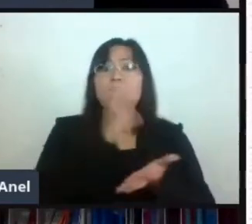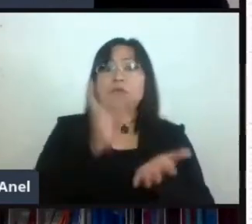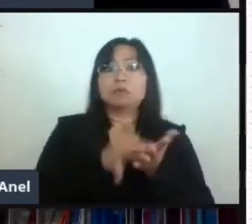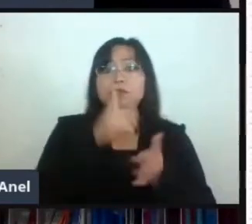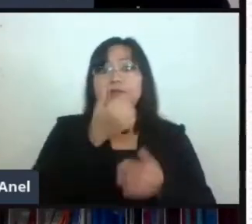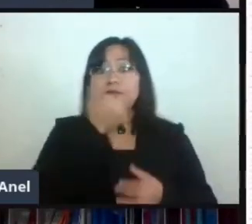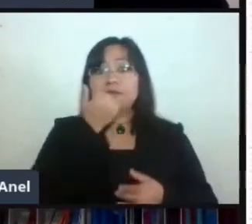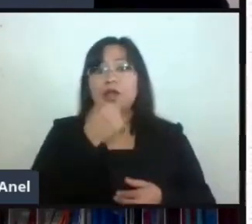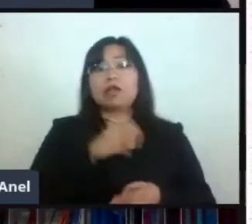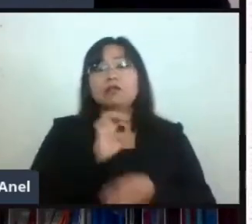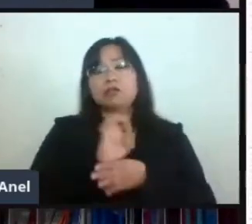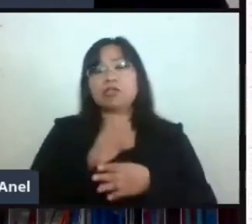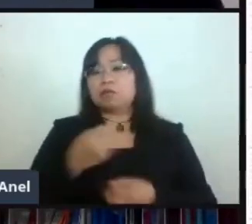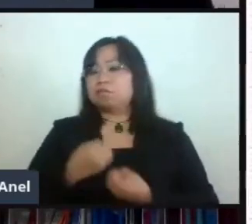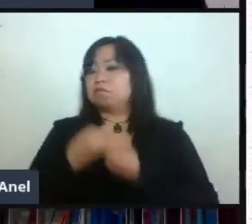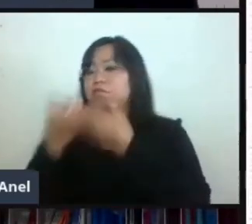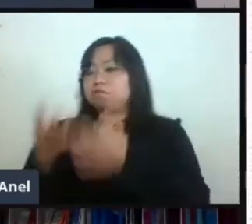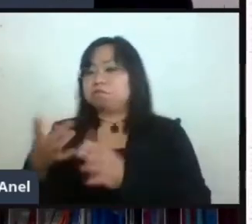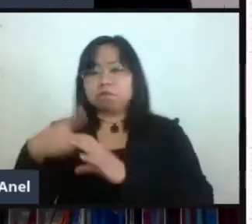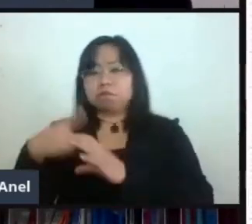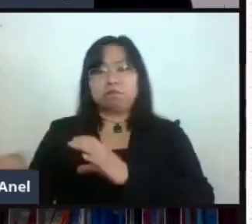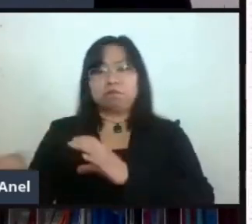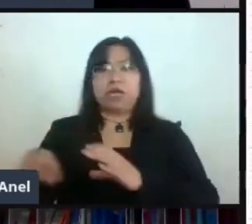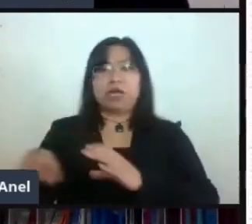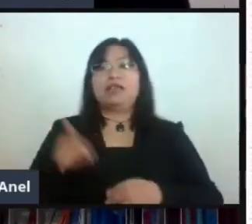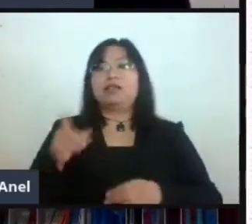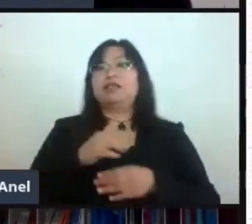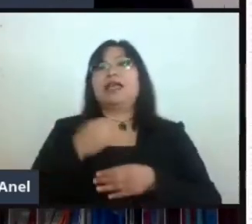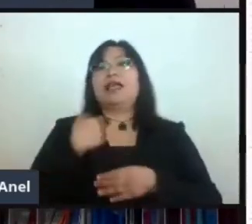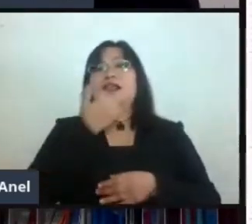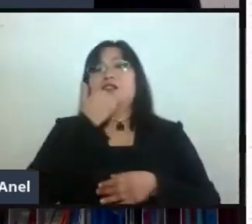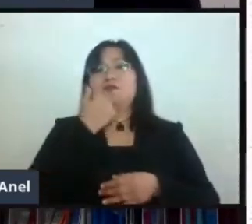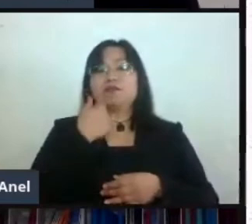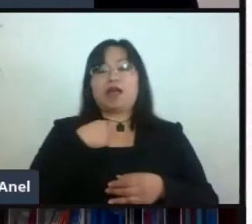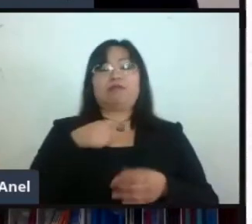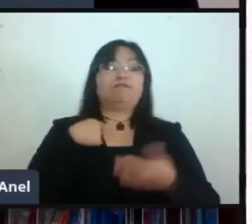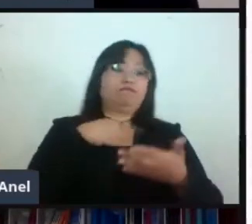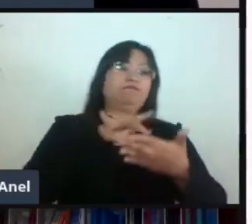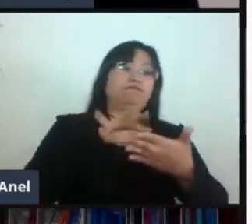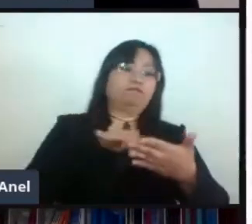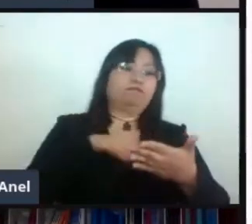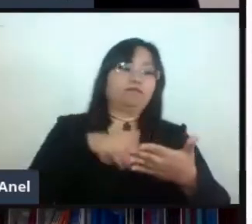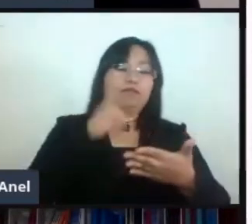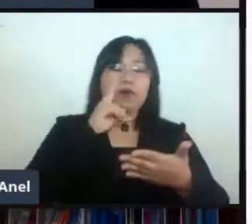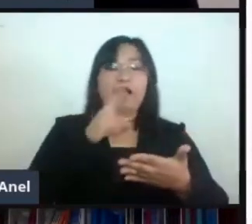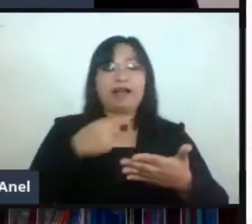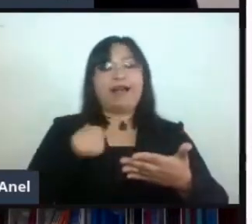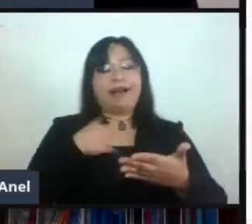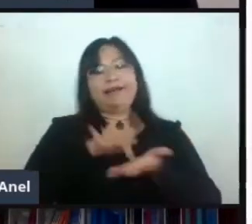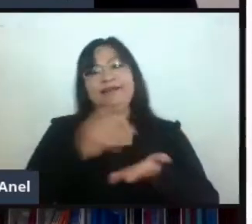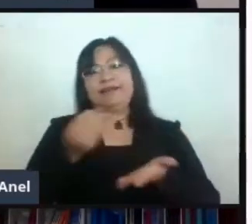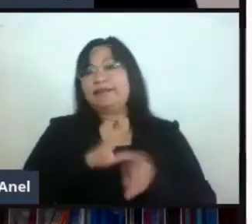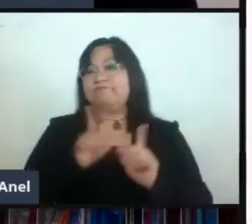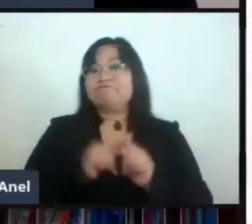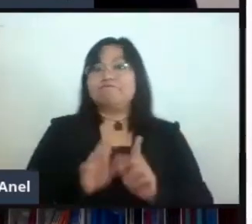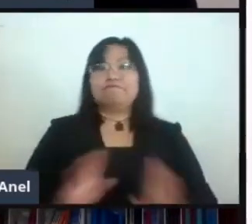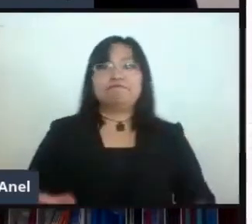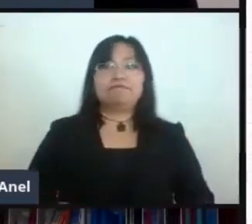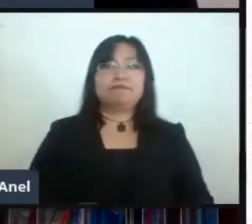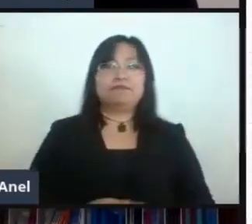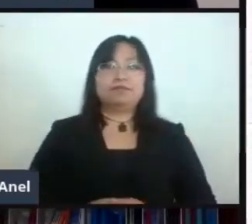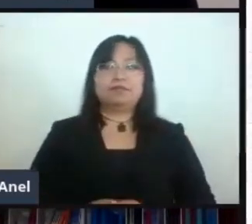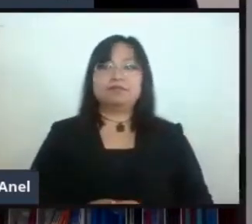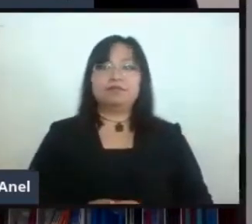lo devuelvo. Si hubiera más alumnos, simplemente voy pasando aquí al alumno que sigue. Uh-huh. Y de